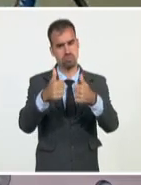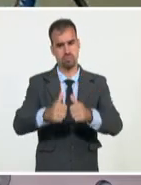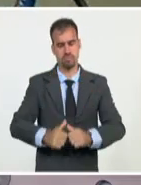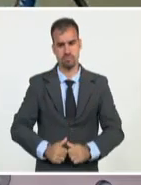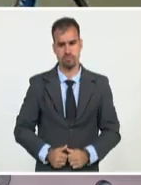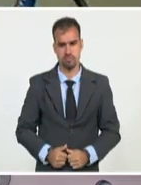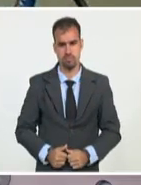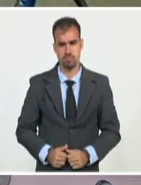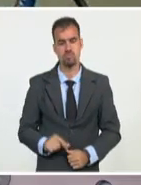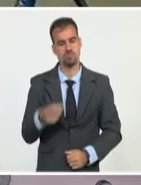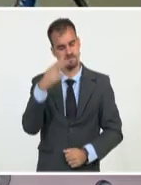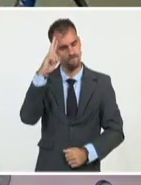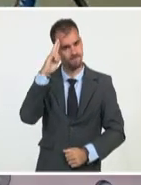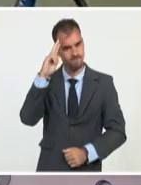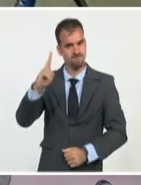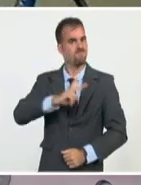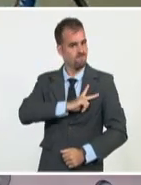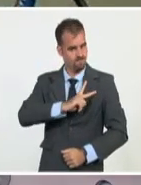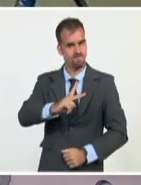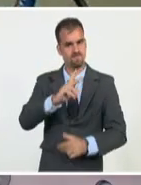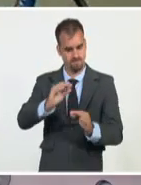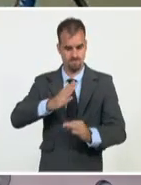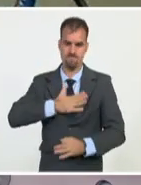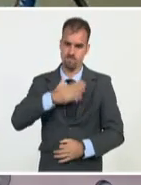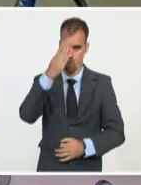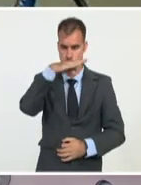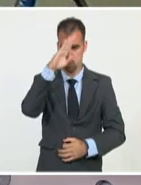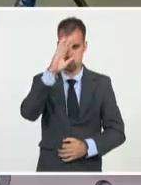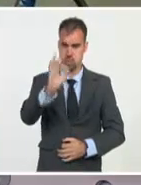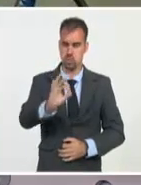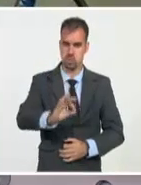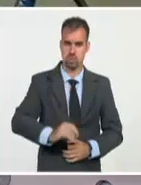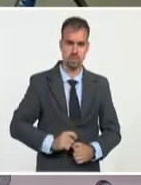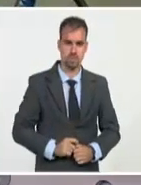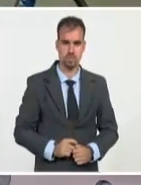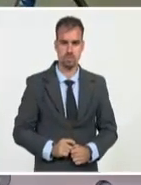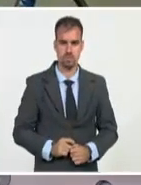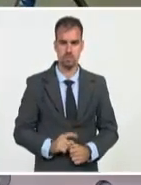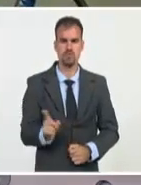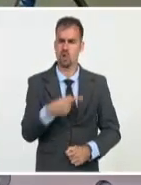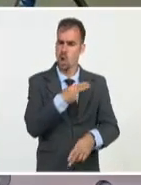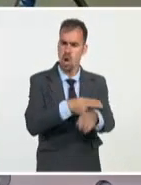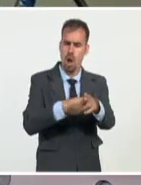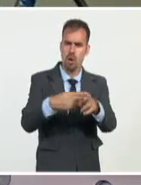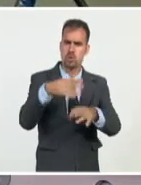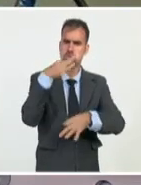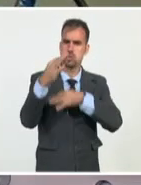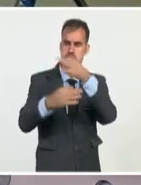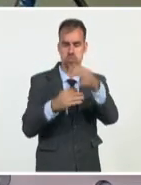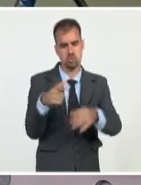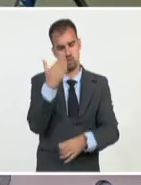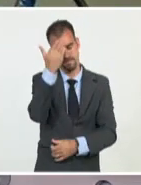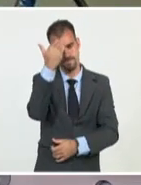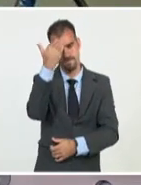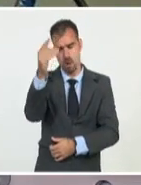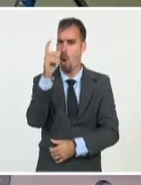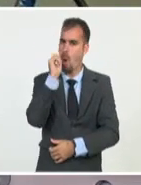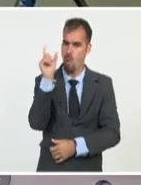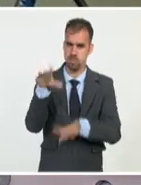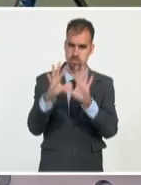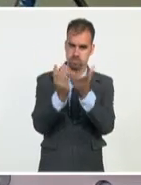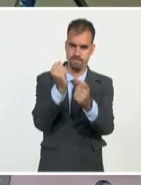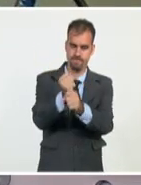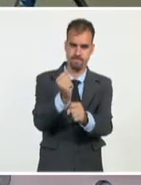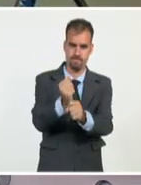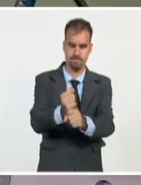profundidad, valentía y cubanía. Narraremos sus días con alegría y agradecimiento y con la convicción de que